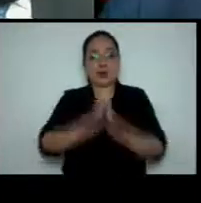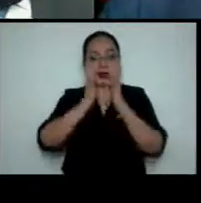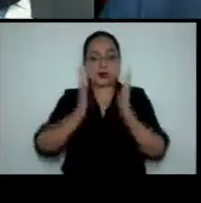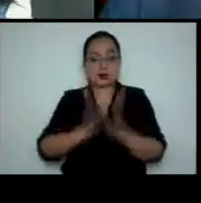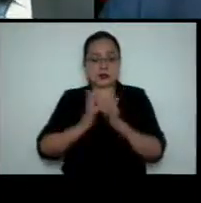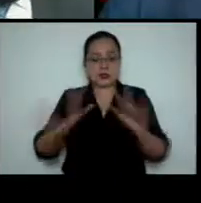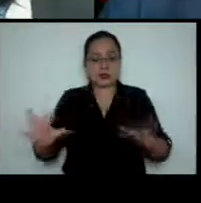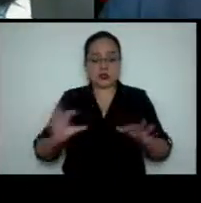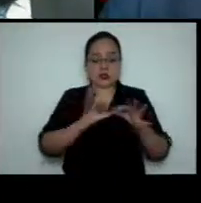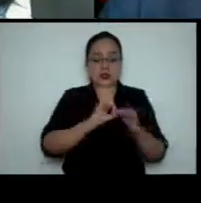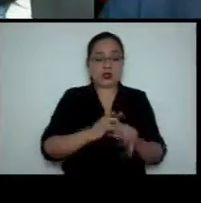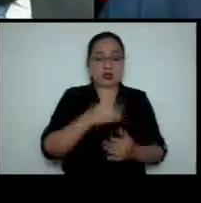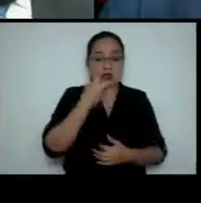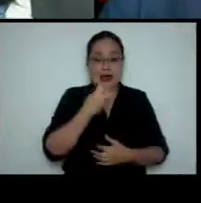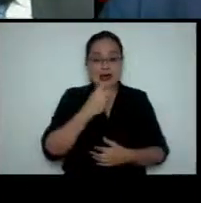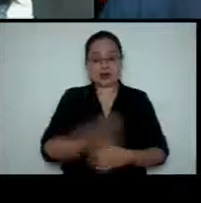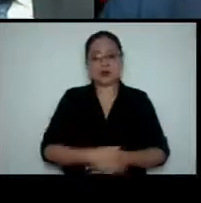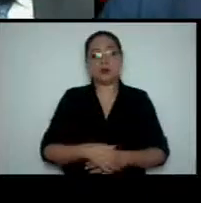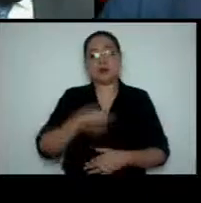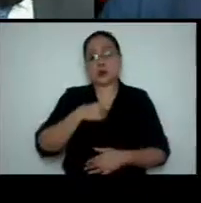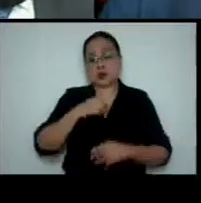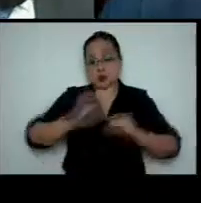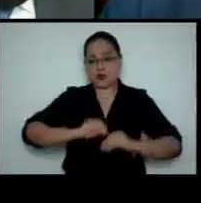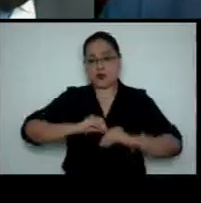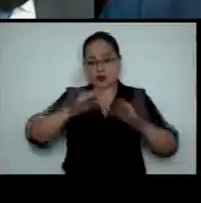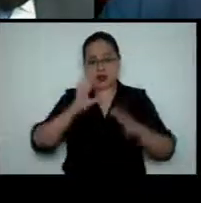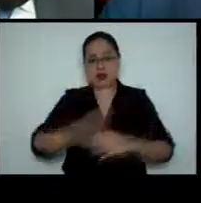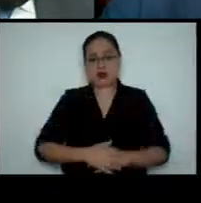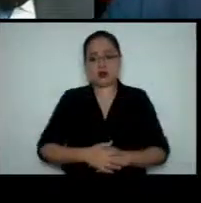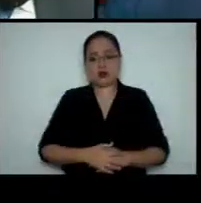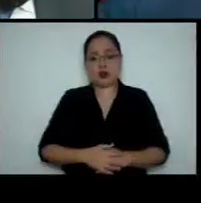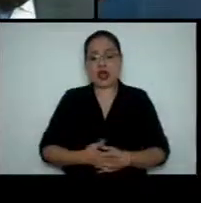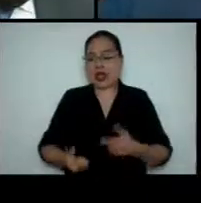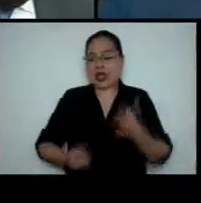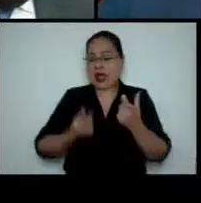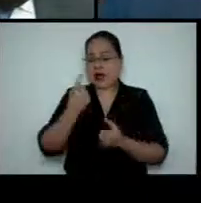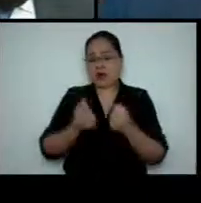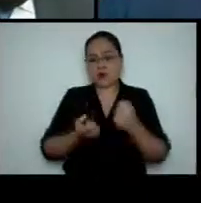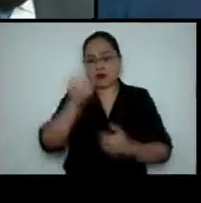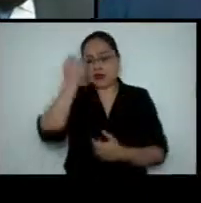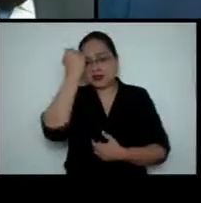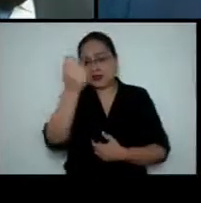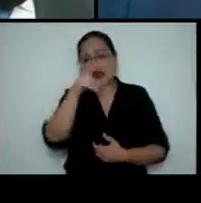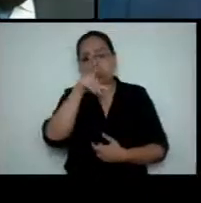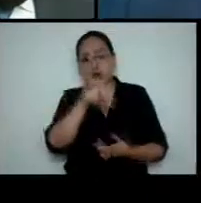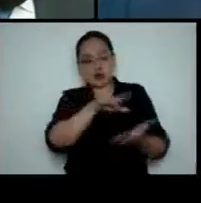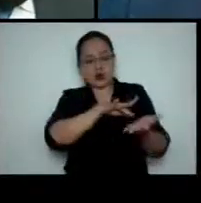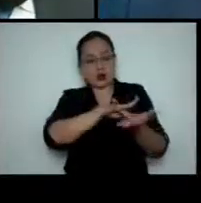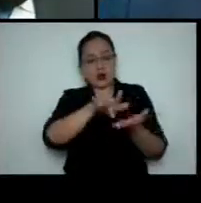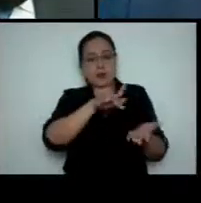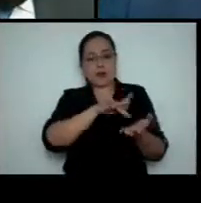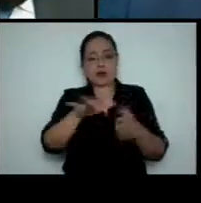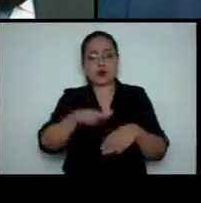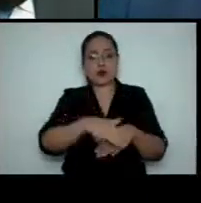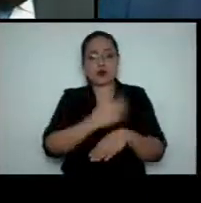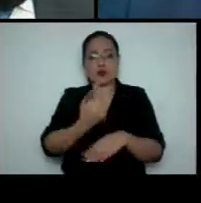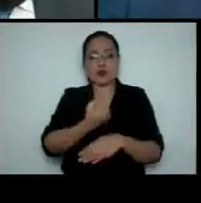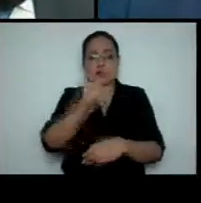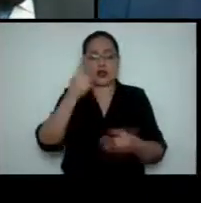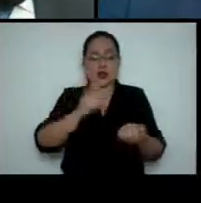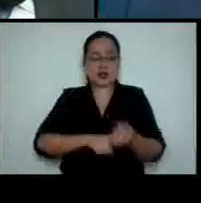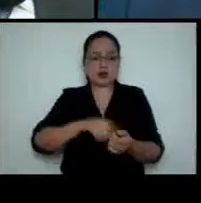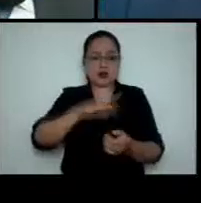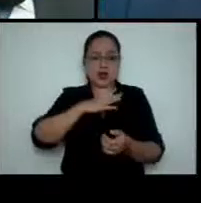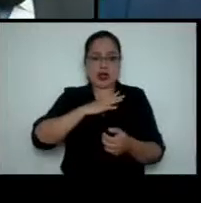intervención, pues evidentemente es como me aparto de algunas cuestiones que tienen que ver con existencias y responsabilidades,